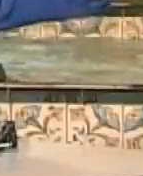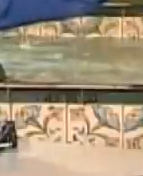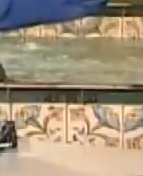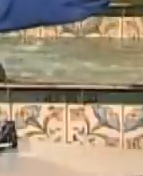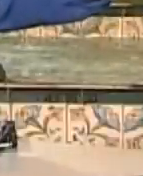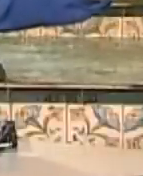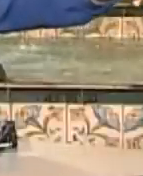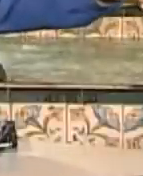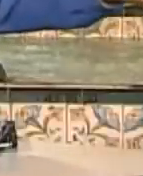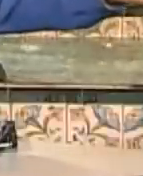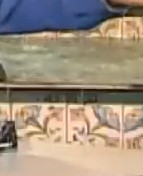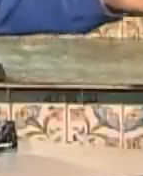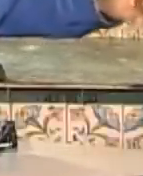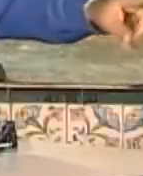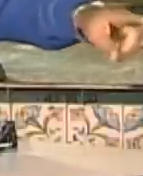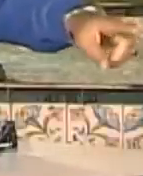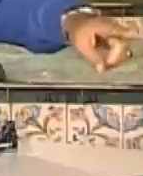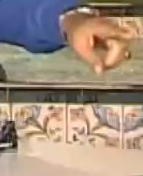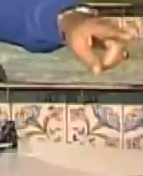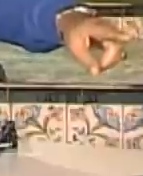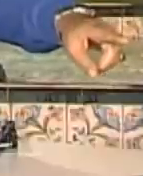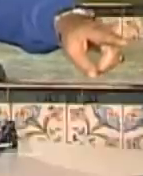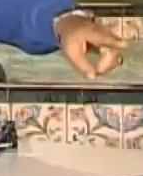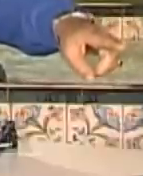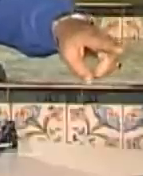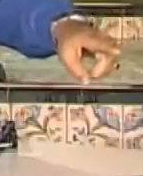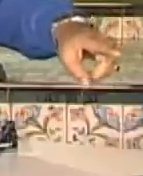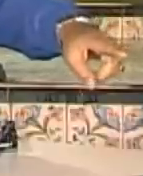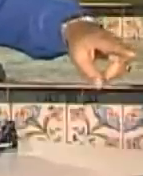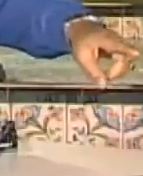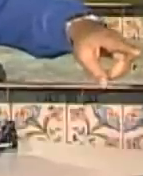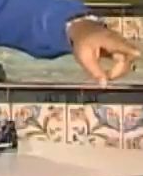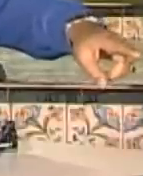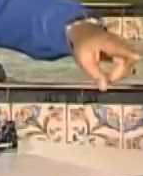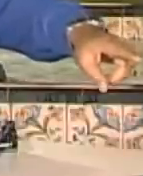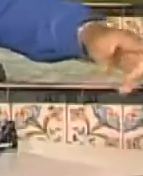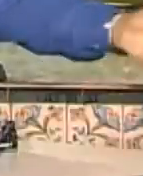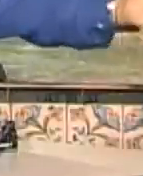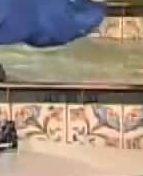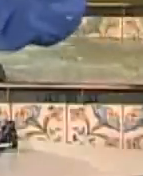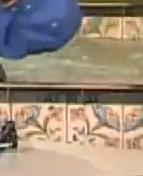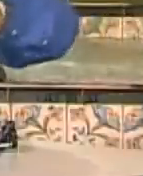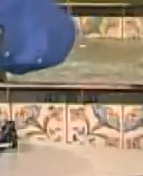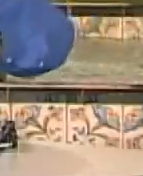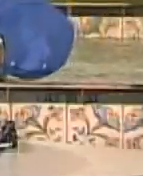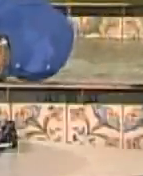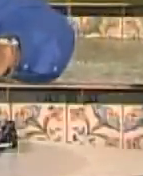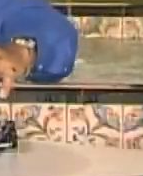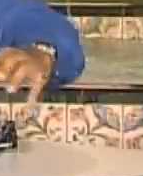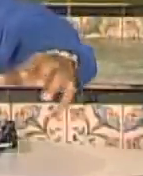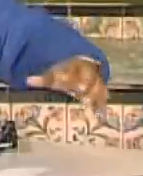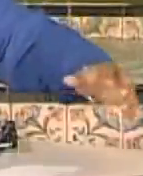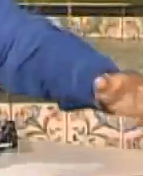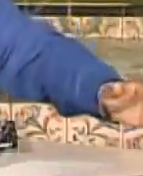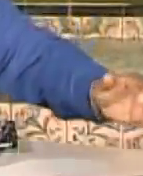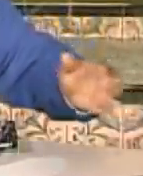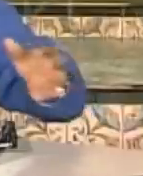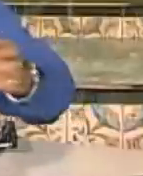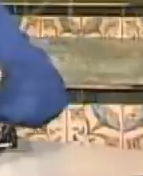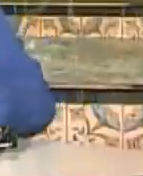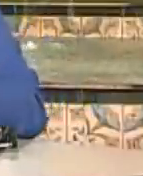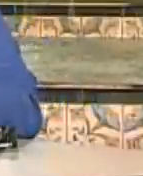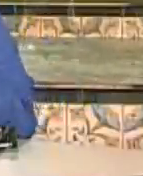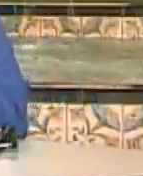mucho dos años para garantizar producir todo eso convoquemos como siempre hacemos